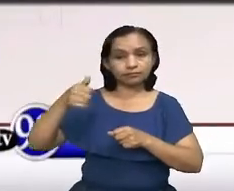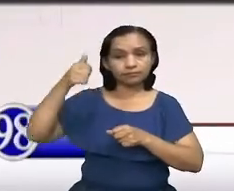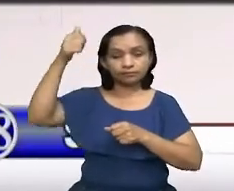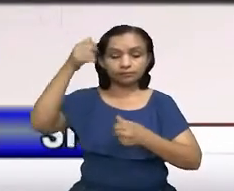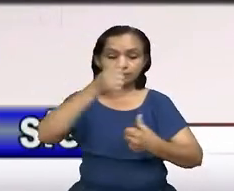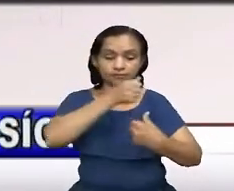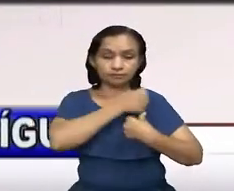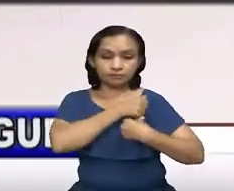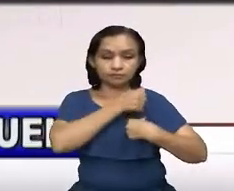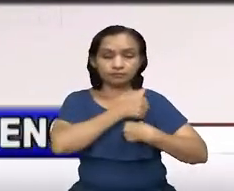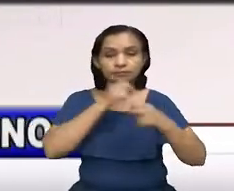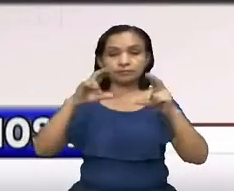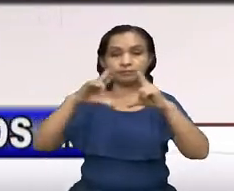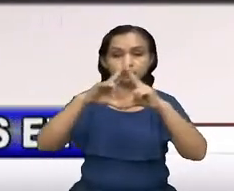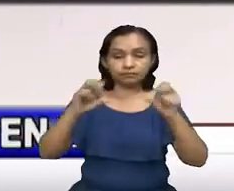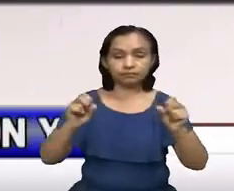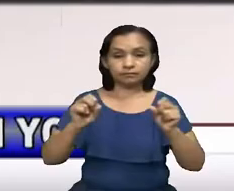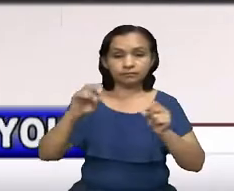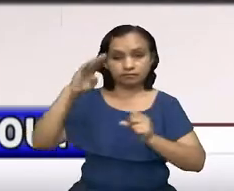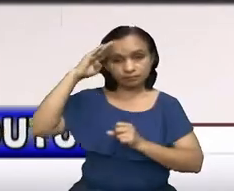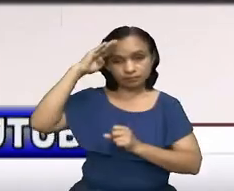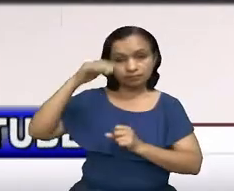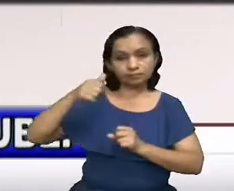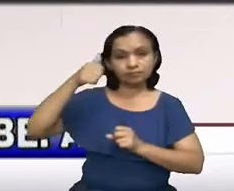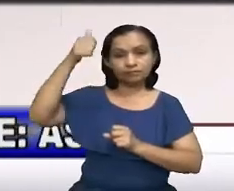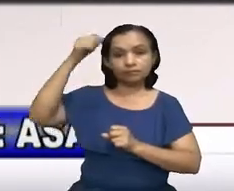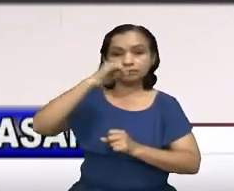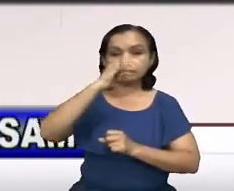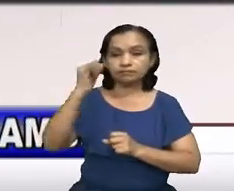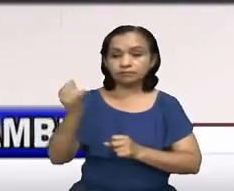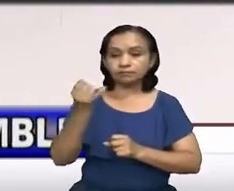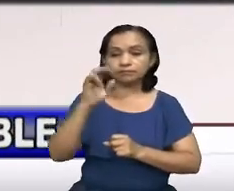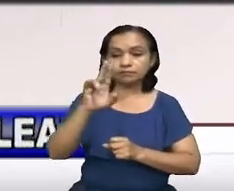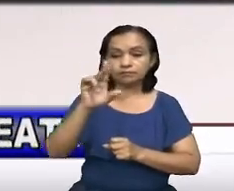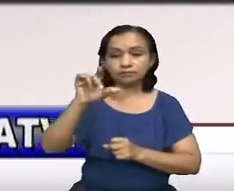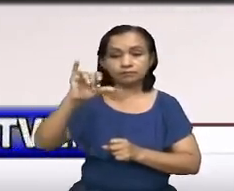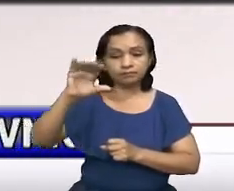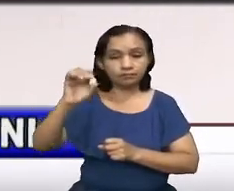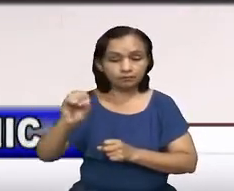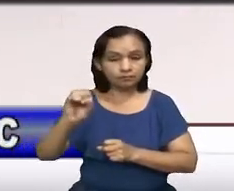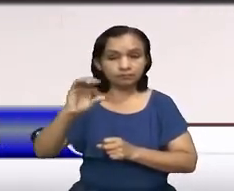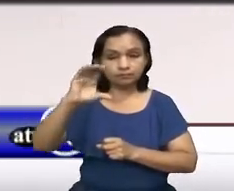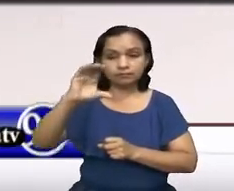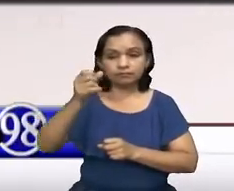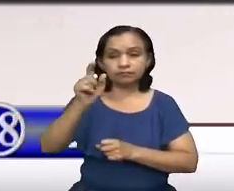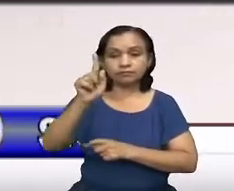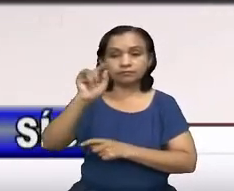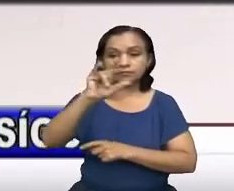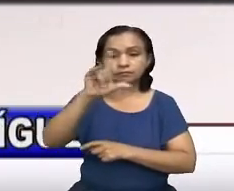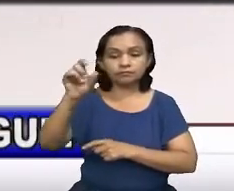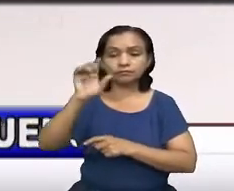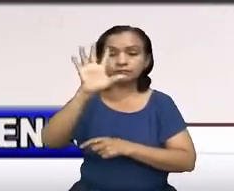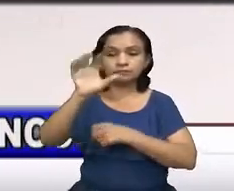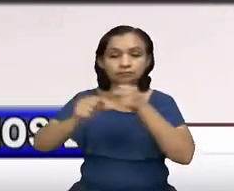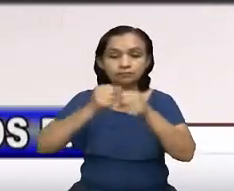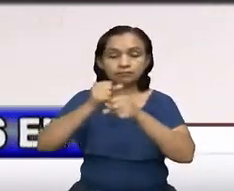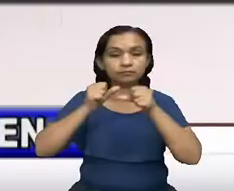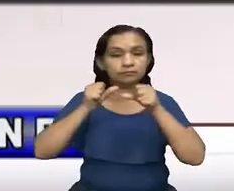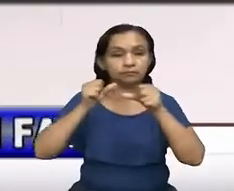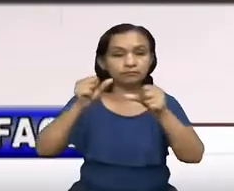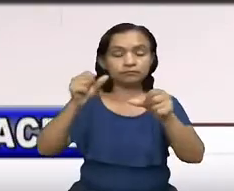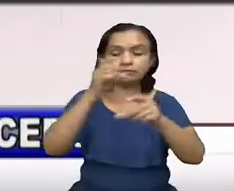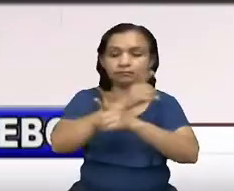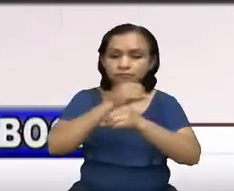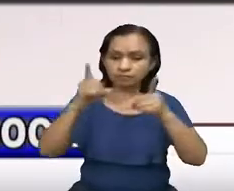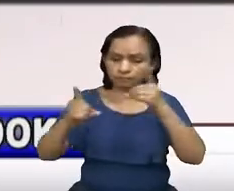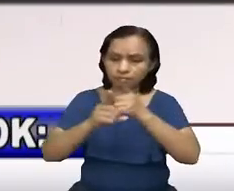Nicaragua al general de ejército Julio César Avilés Castillo por un periodo de 5 años, debiendo